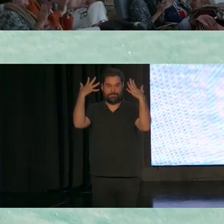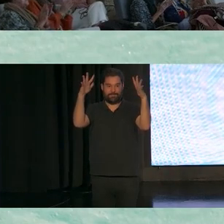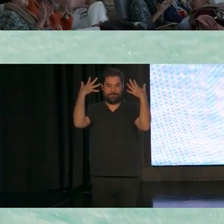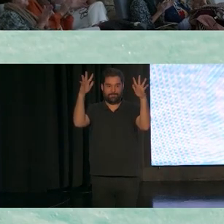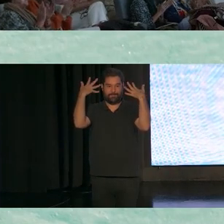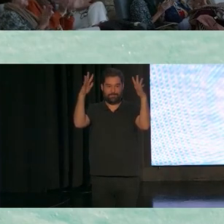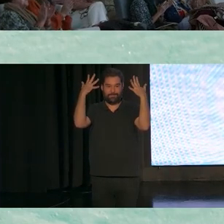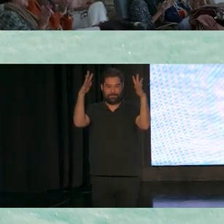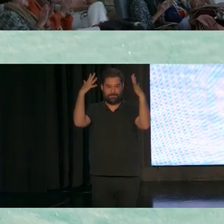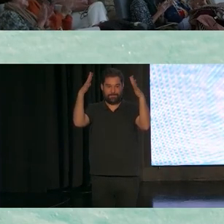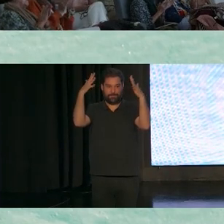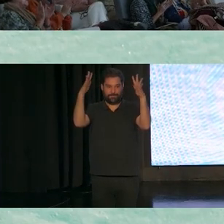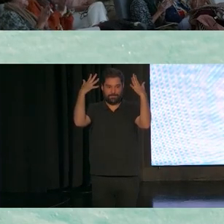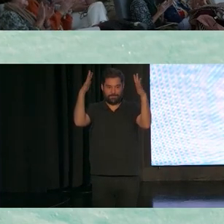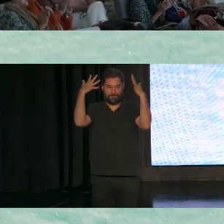nada